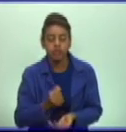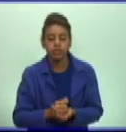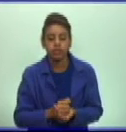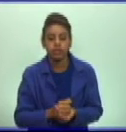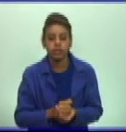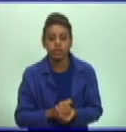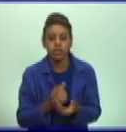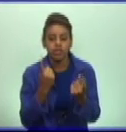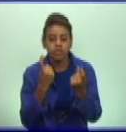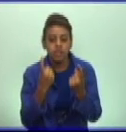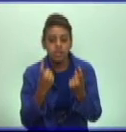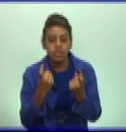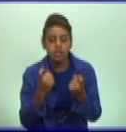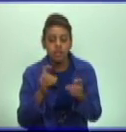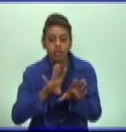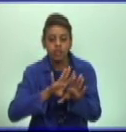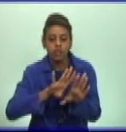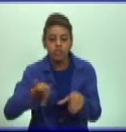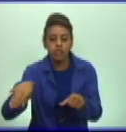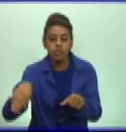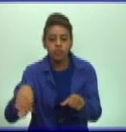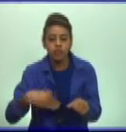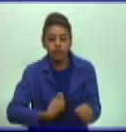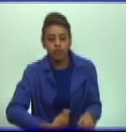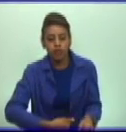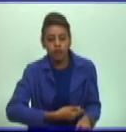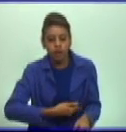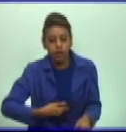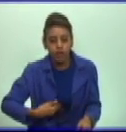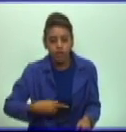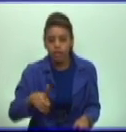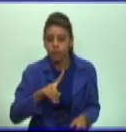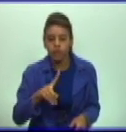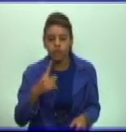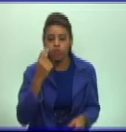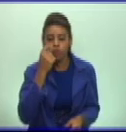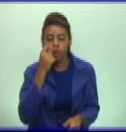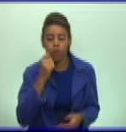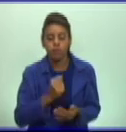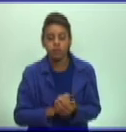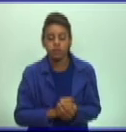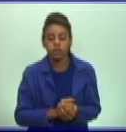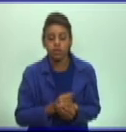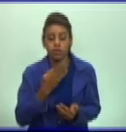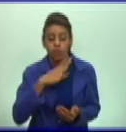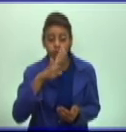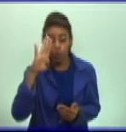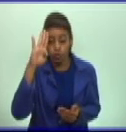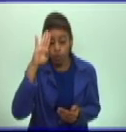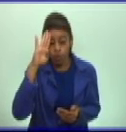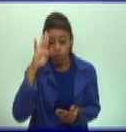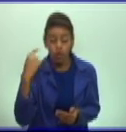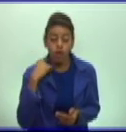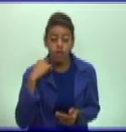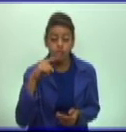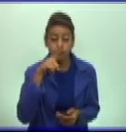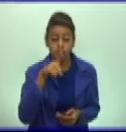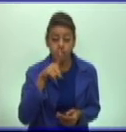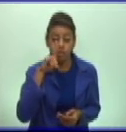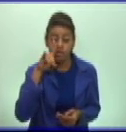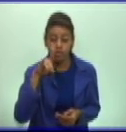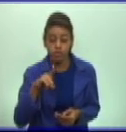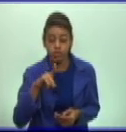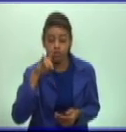la necesidad de que desaparezca el hambre y no el hombre. Cuba, desde